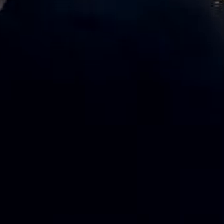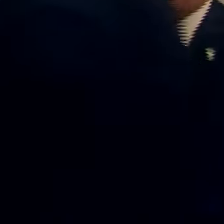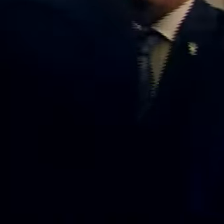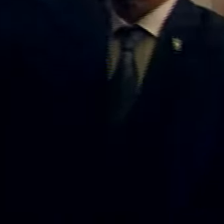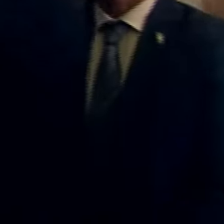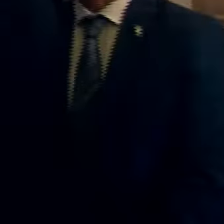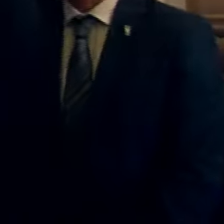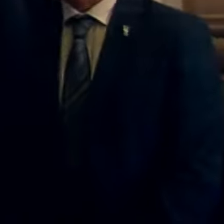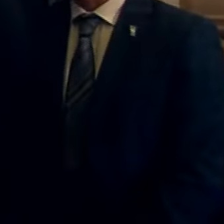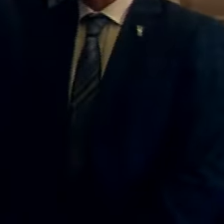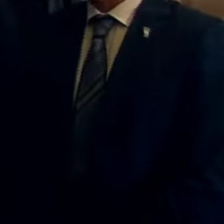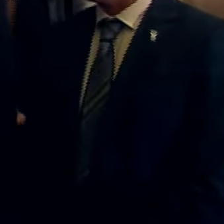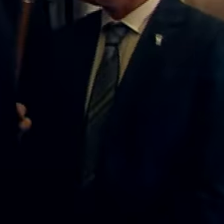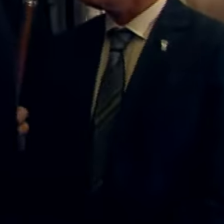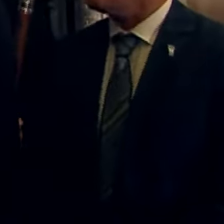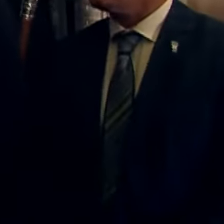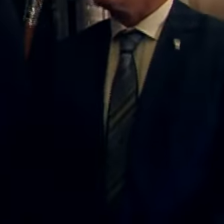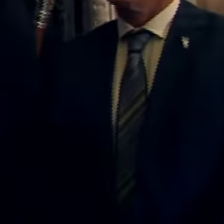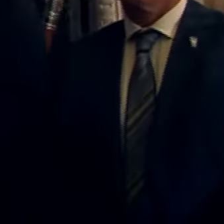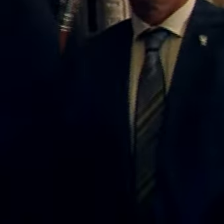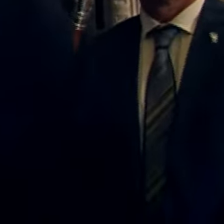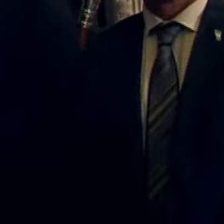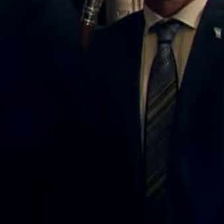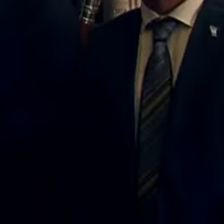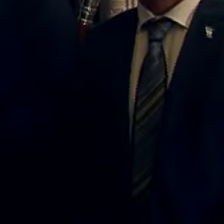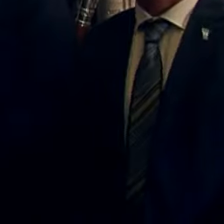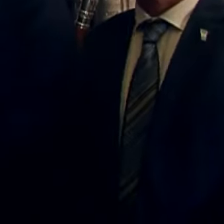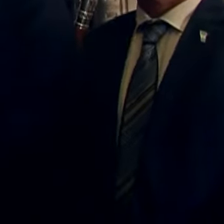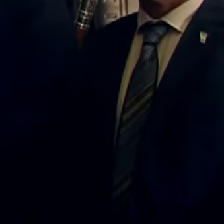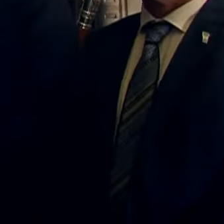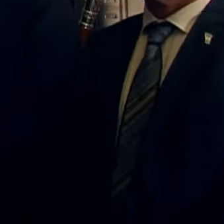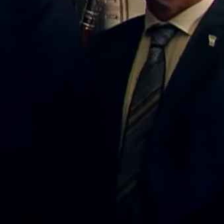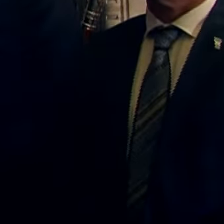En su ingreso a este Congreso Nacional,